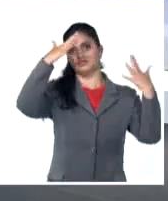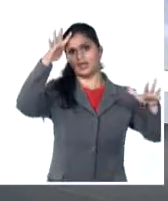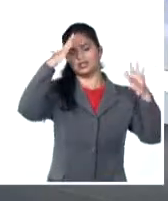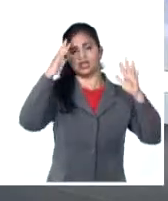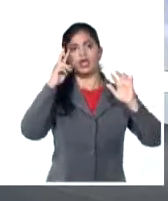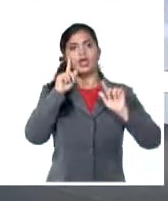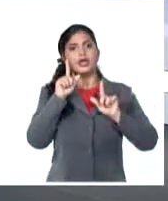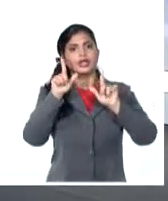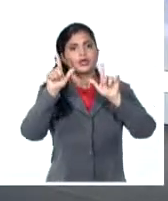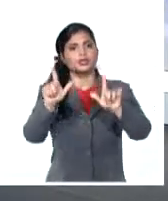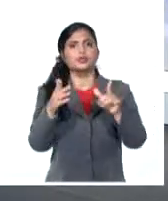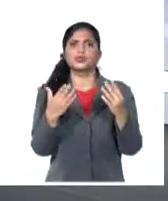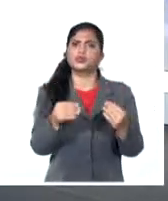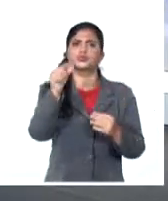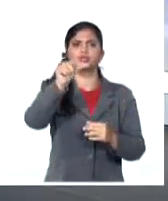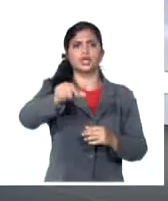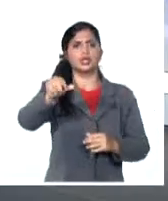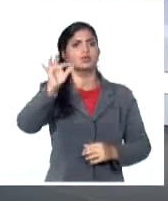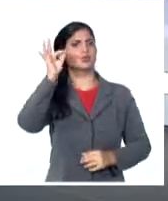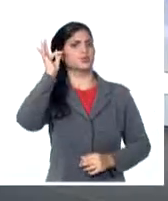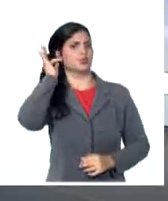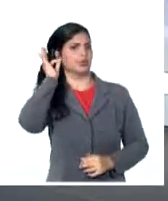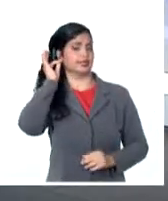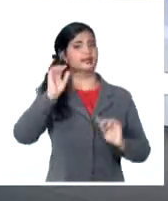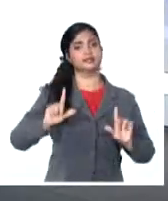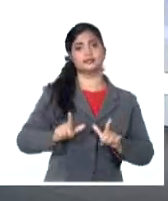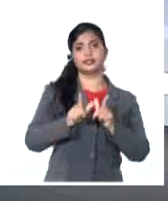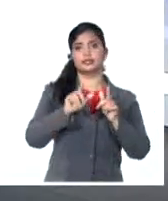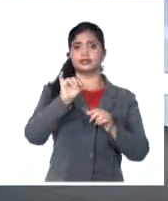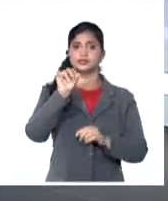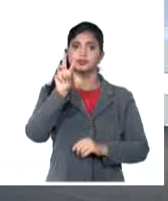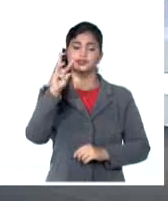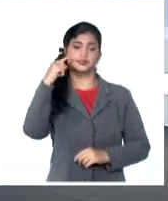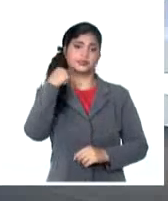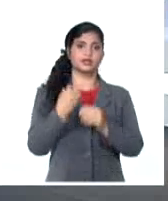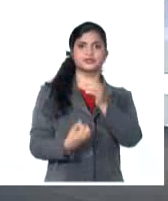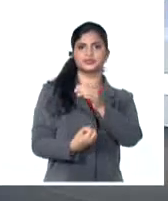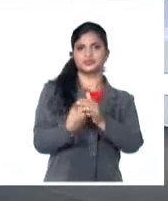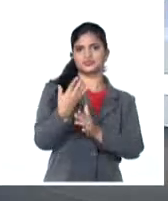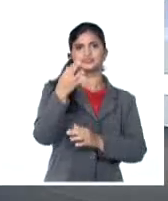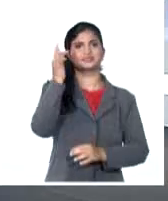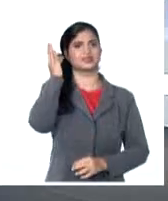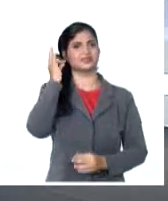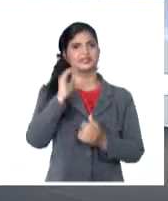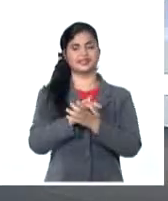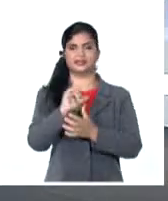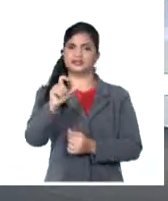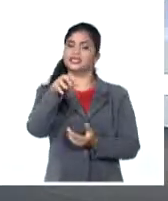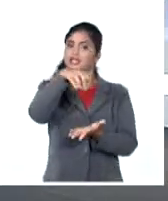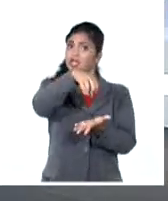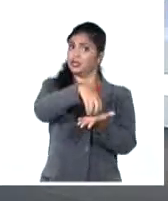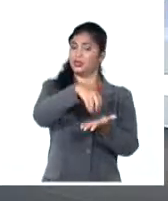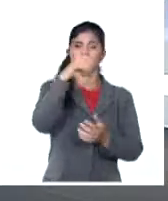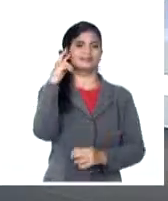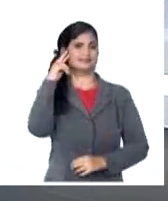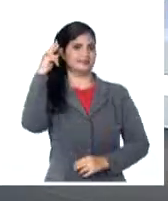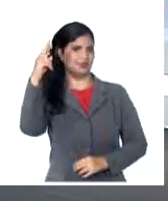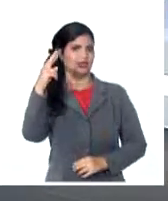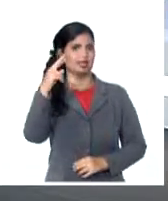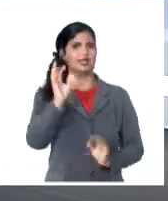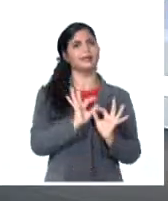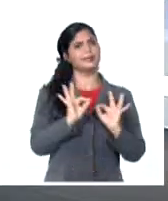las Antillas en el aniversario 63 de la Federación de Mujeres Cubanas. En el espacio se les rindió homenaje a Vilma